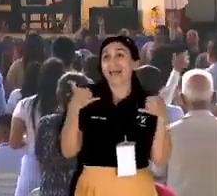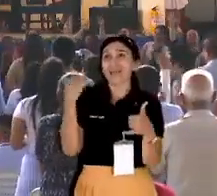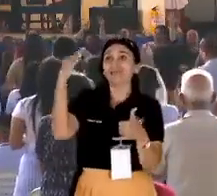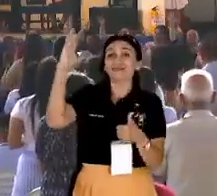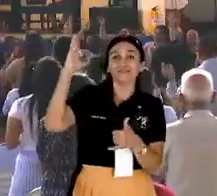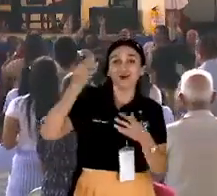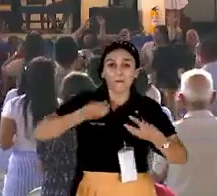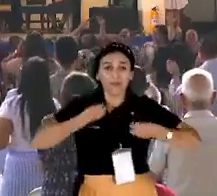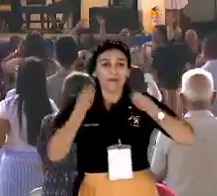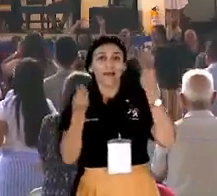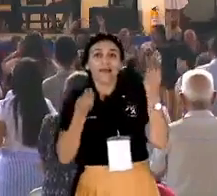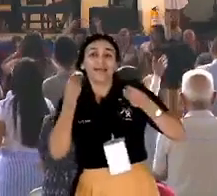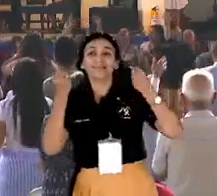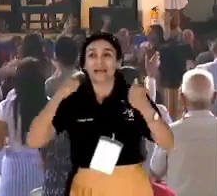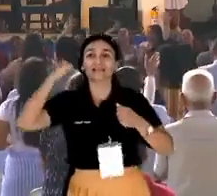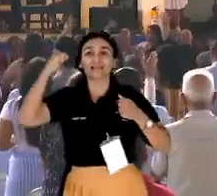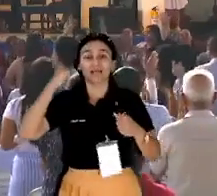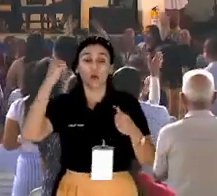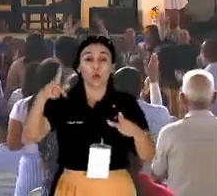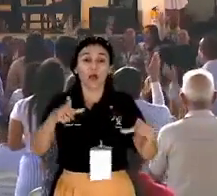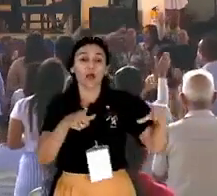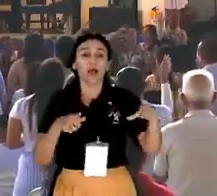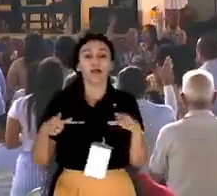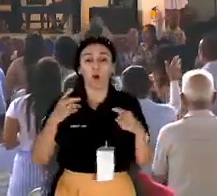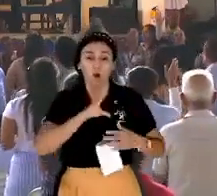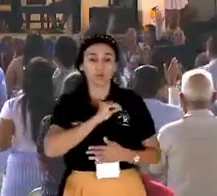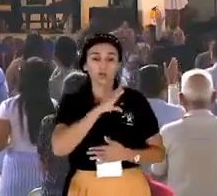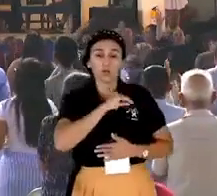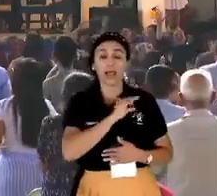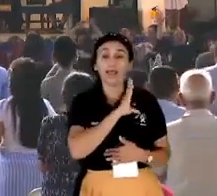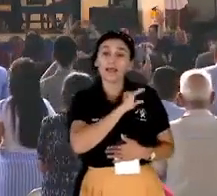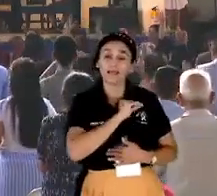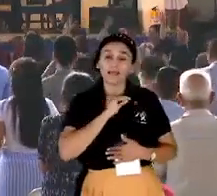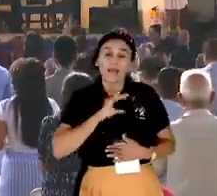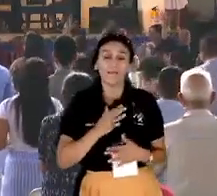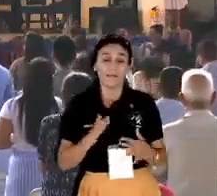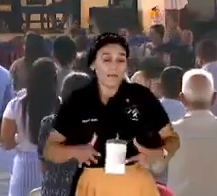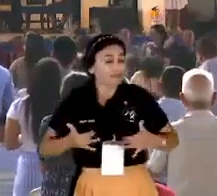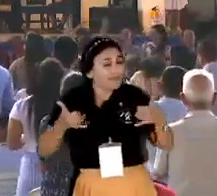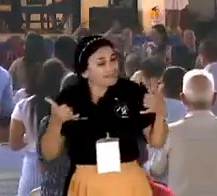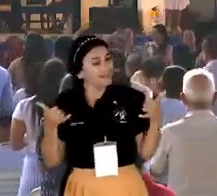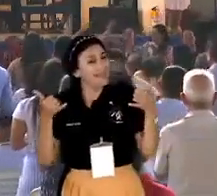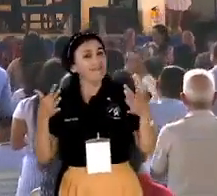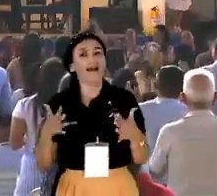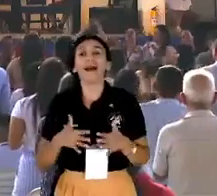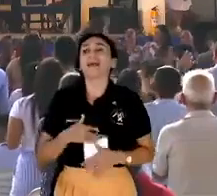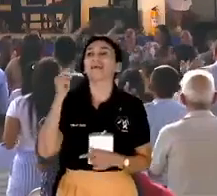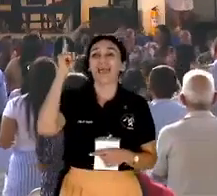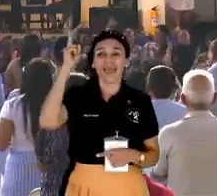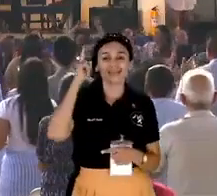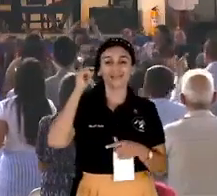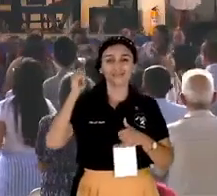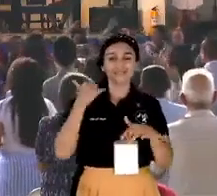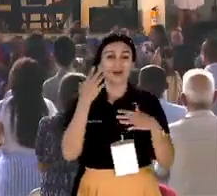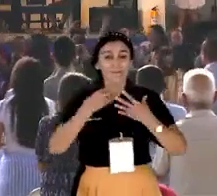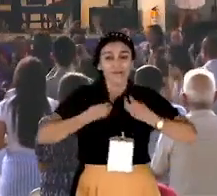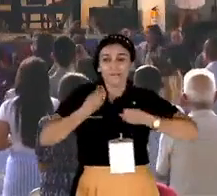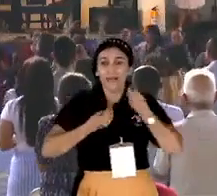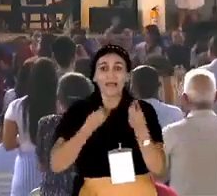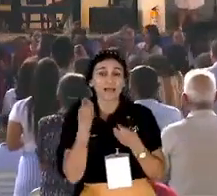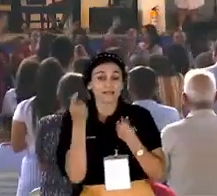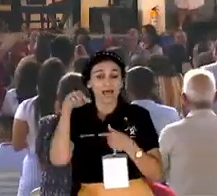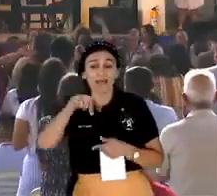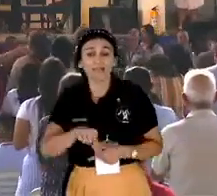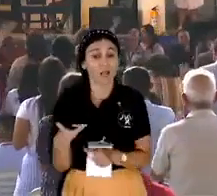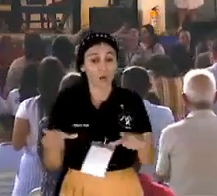que Jesucristo vive y está en este lugar. Con gozo y alegría vamos a celebrar que Jesucristo vive